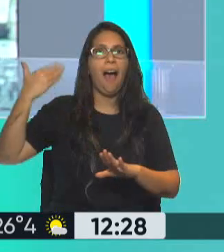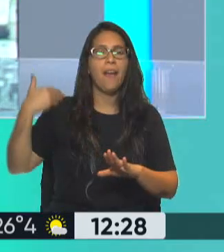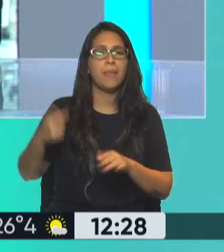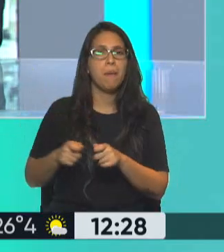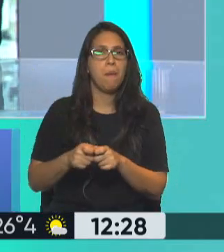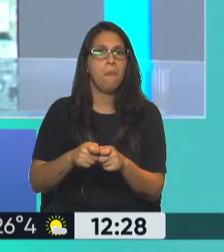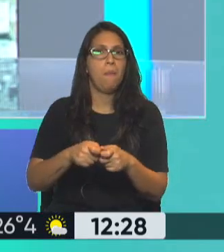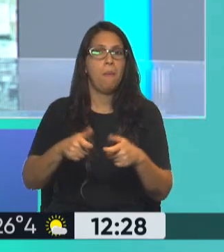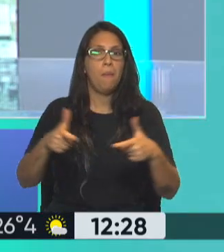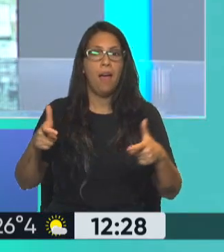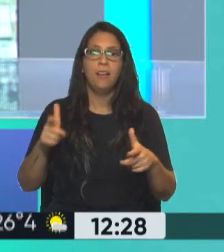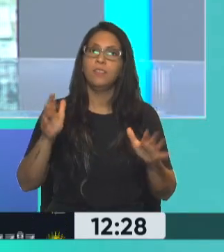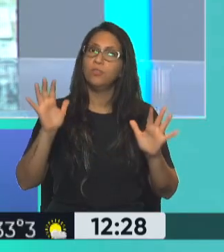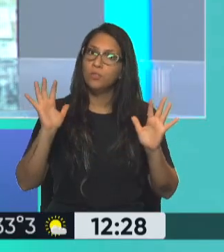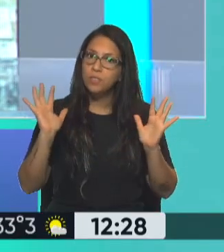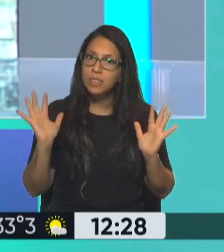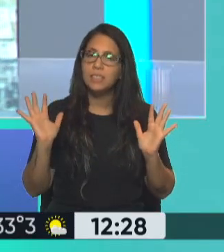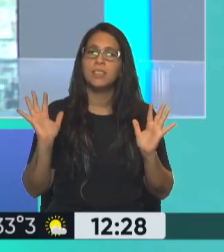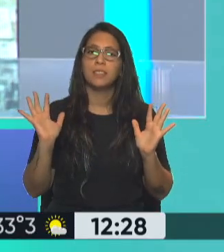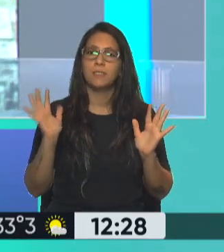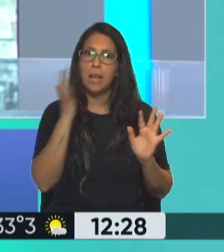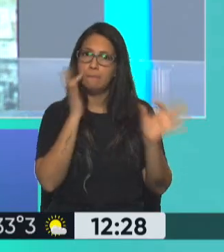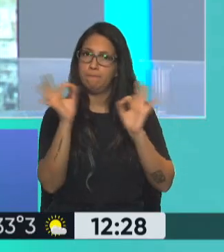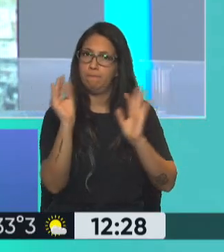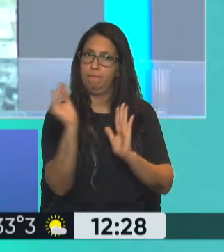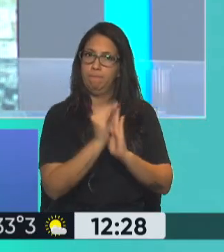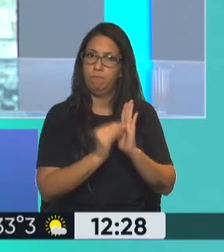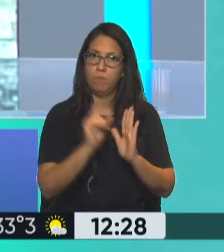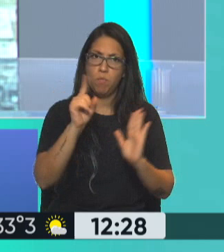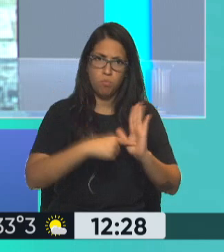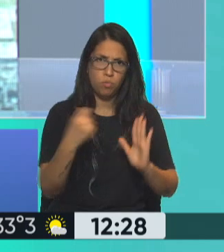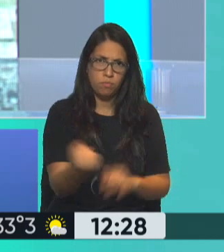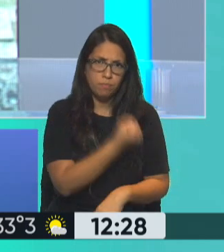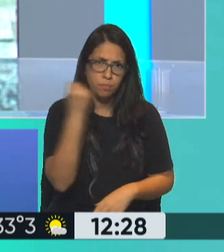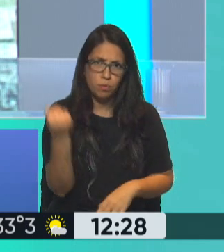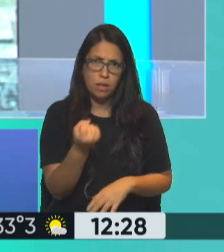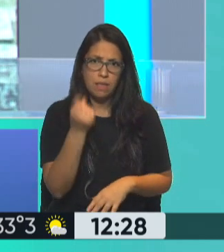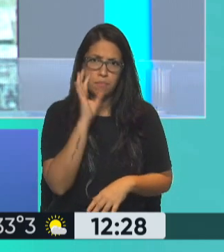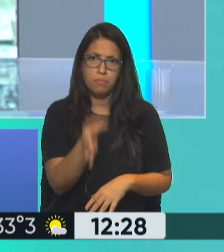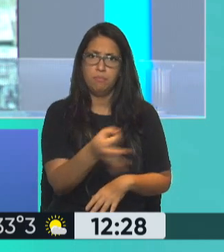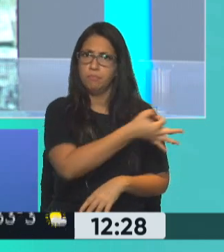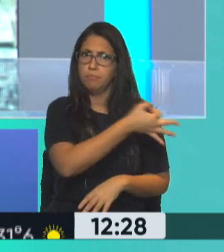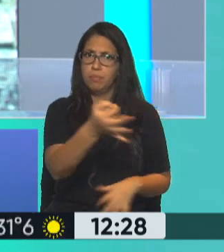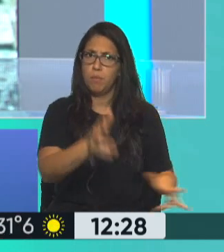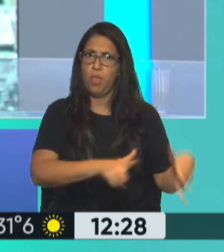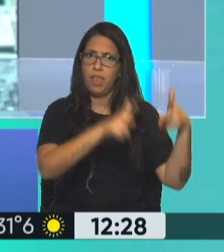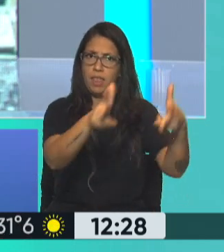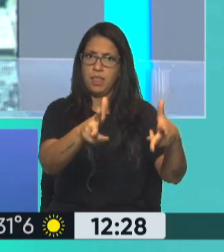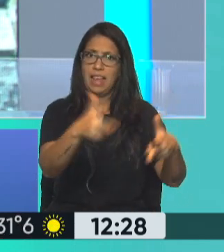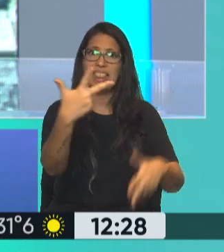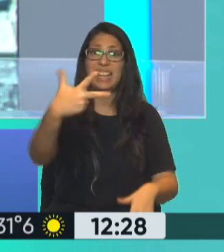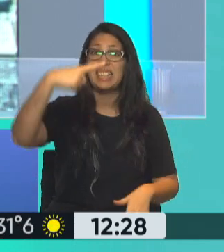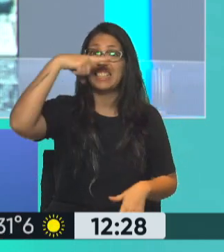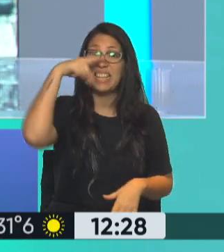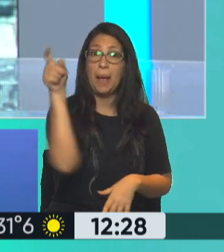Claro. Entonces, esto también se registra. De todas formas, es destacable esto que vos marcabas y subrayabas al principio.